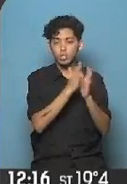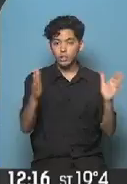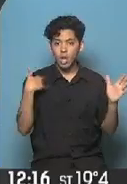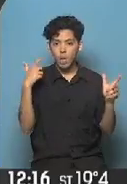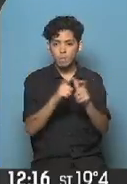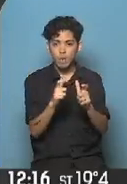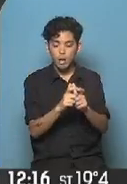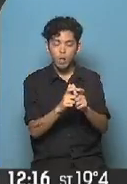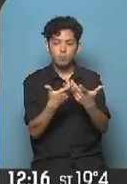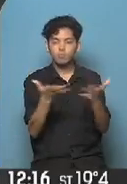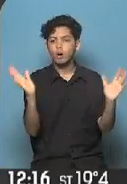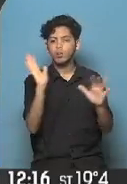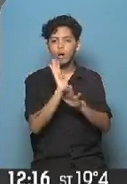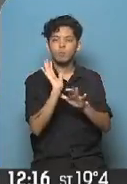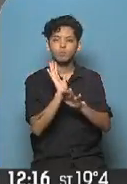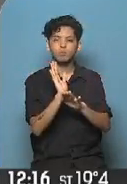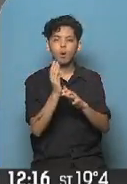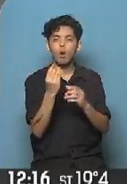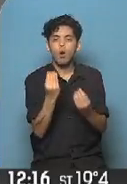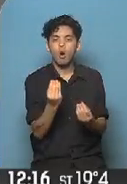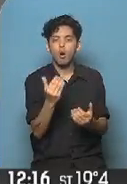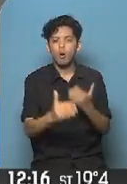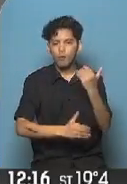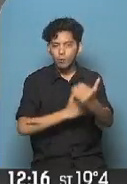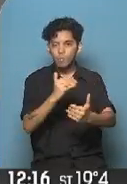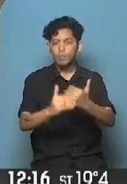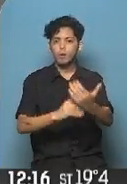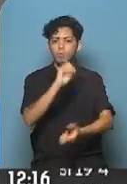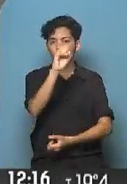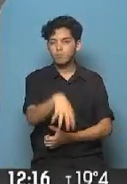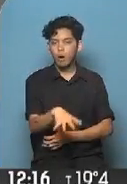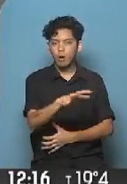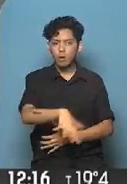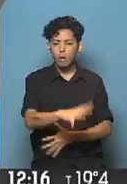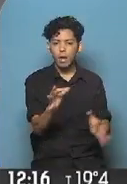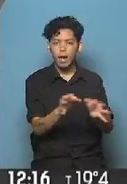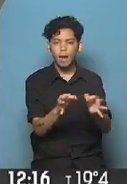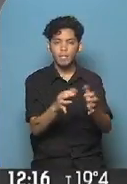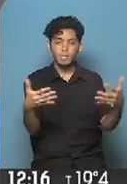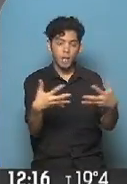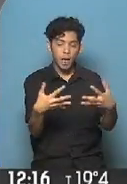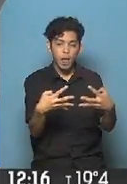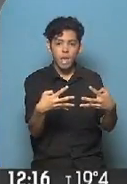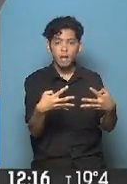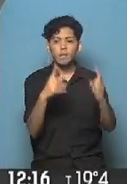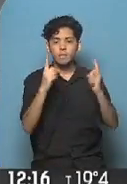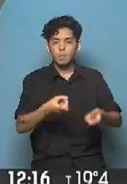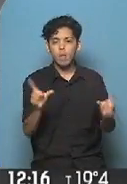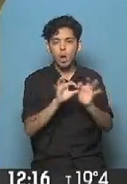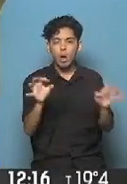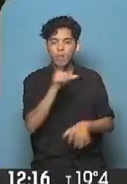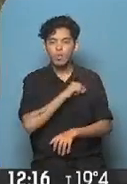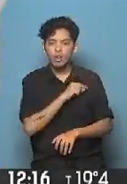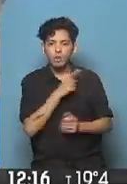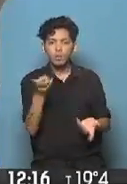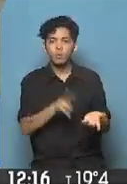a mostrarlos cómo fue que aparecieron allí en el escenario de la guerra, y también los iguala en el dolor, en la